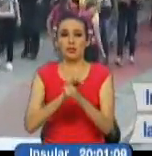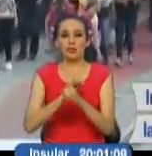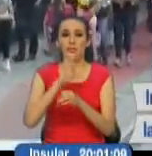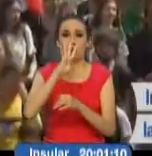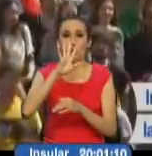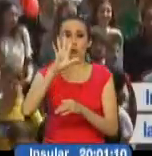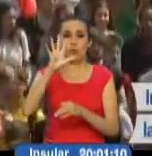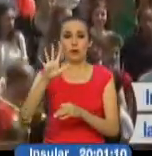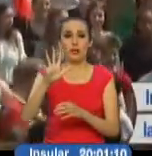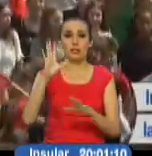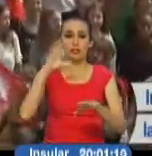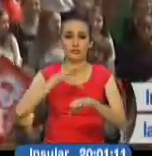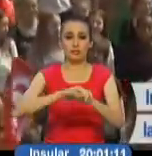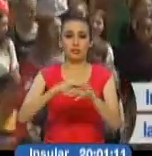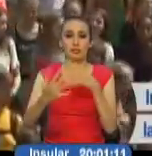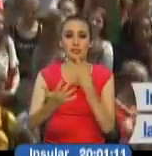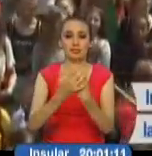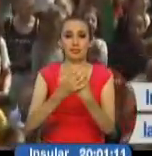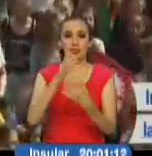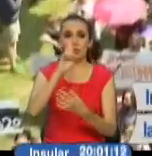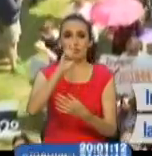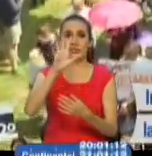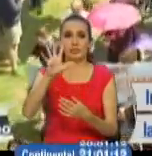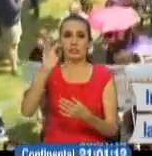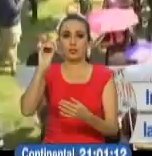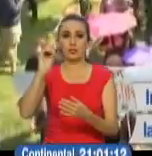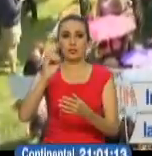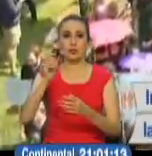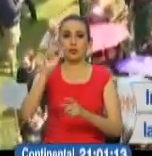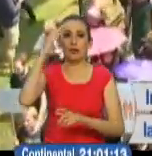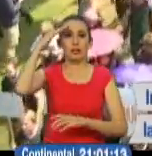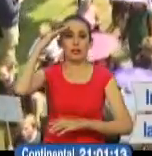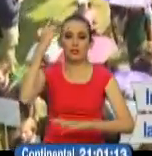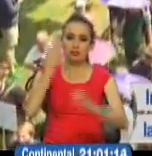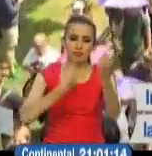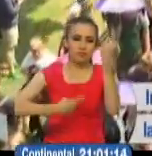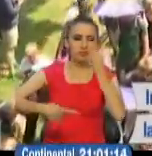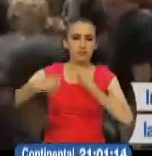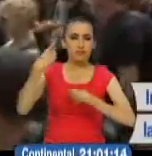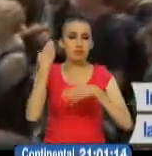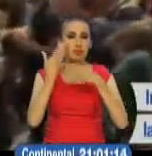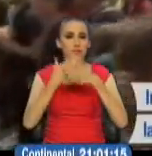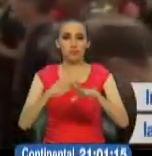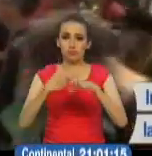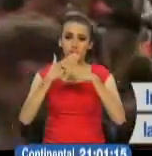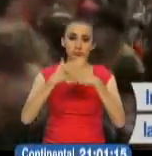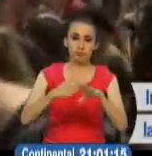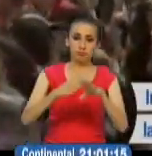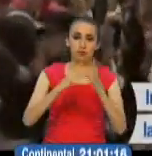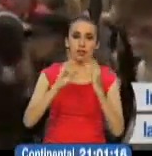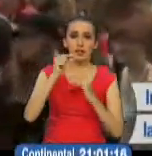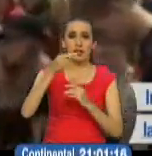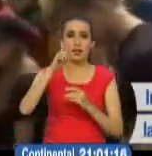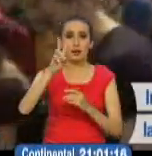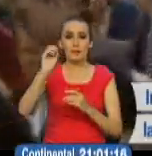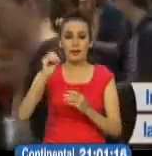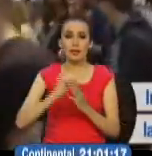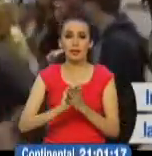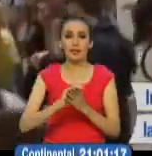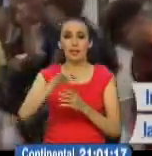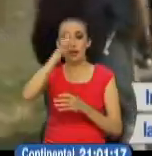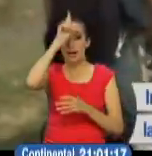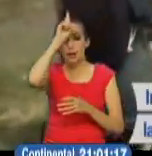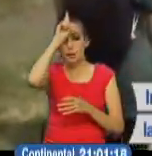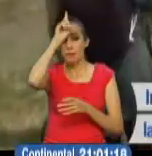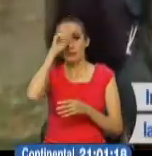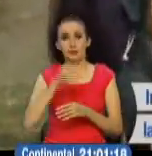45 detenidos y más de 150 policías heridos dejan las protestas en el primer día de la cumbre del G20 en Hamburgo,